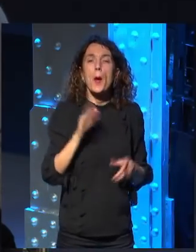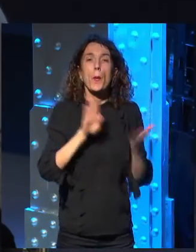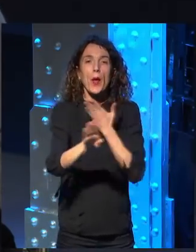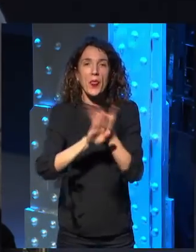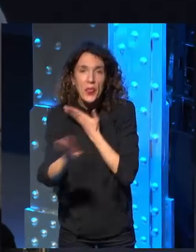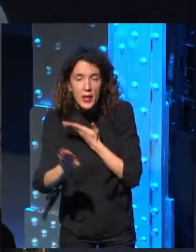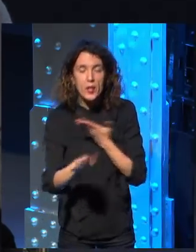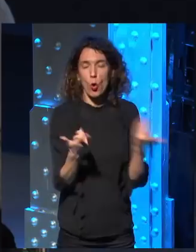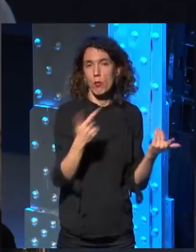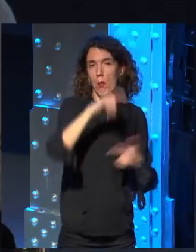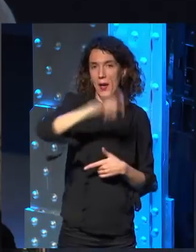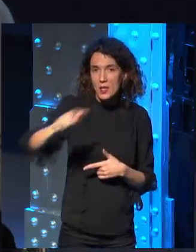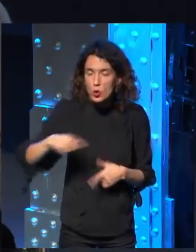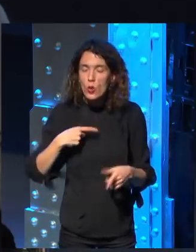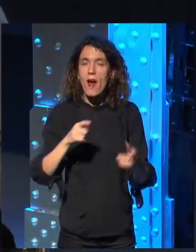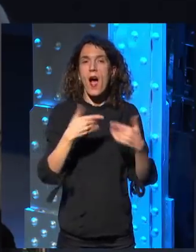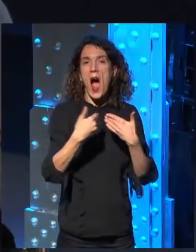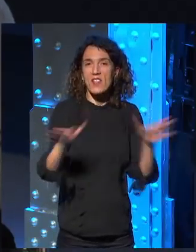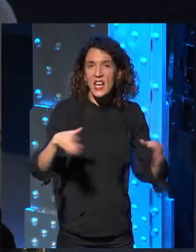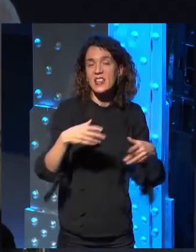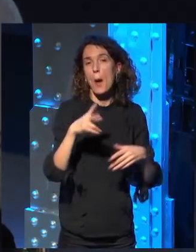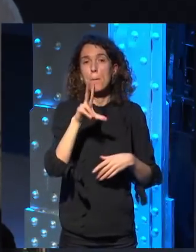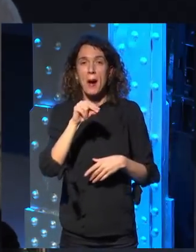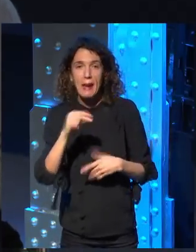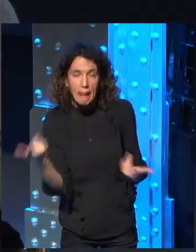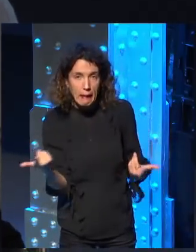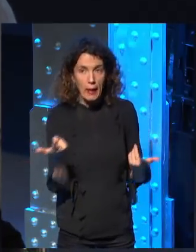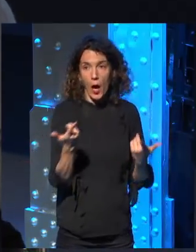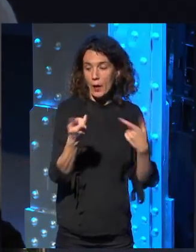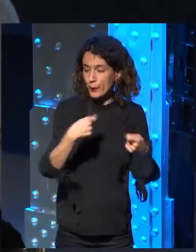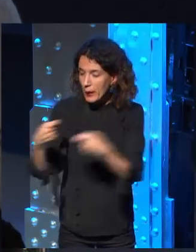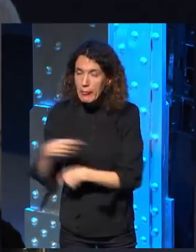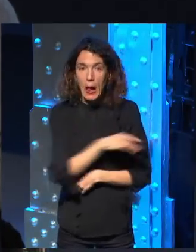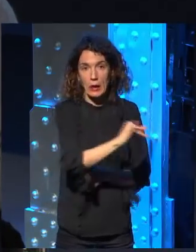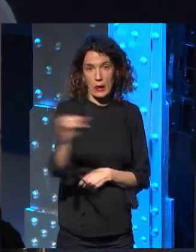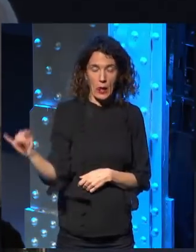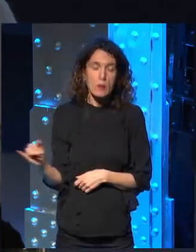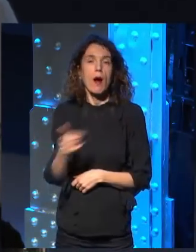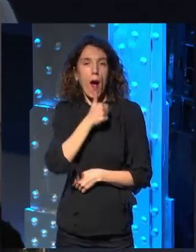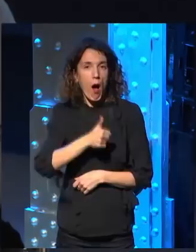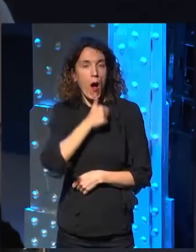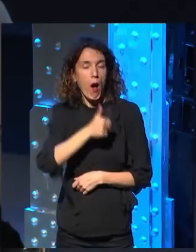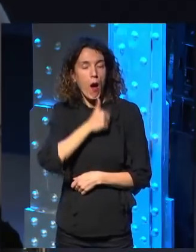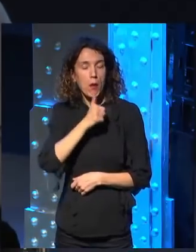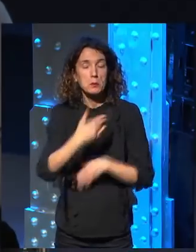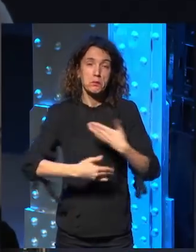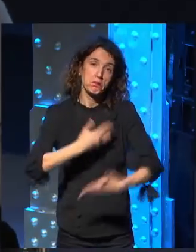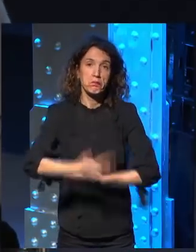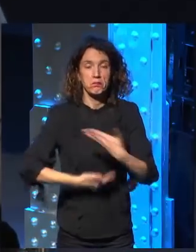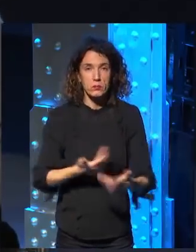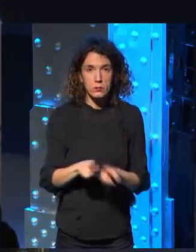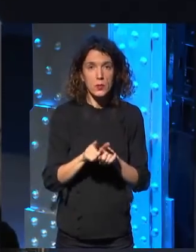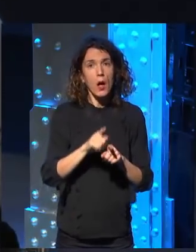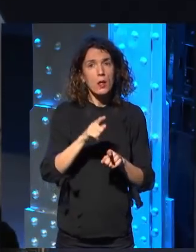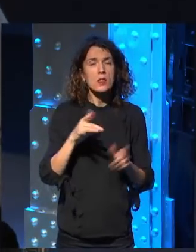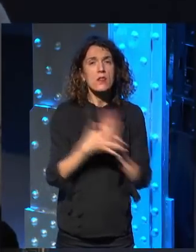vecinos, aguantaba gente que tenía abierta una panadería, que tenía una cordelería, ¿sabes? Entonces esa gente resistió ahí,